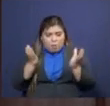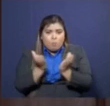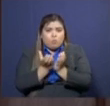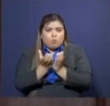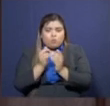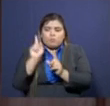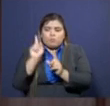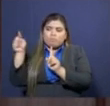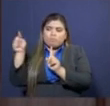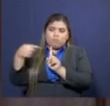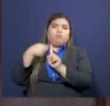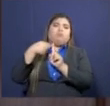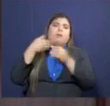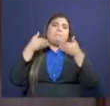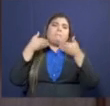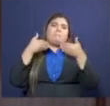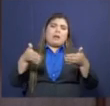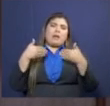Panamá.